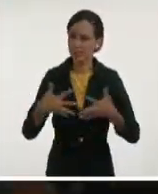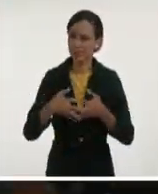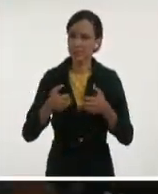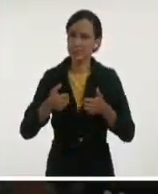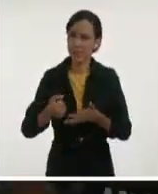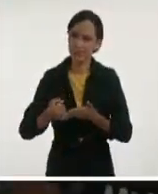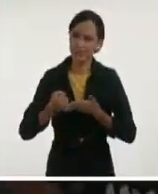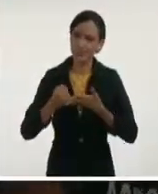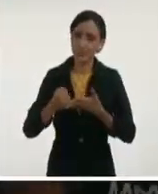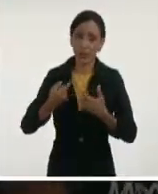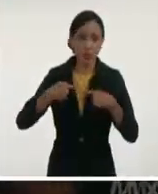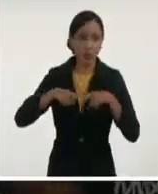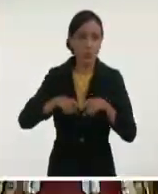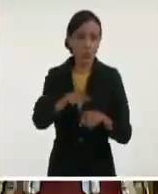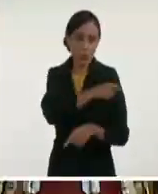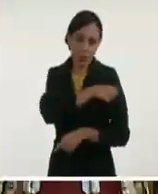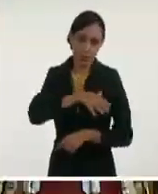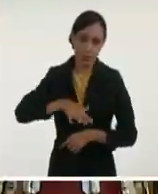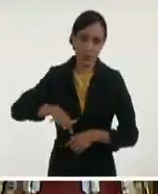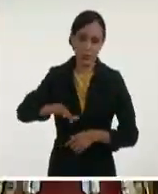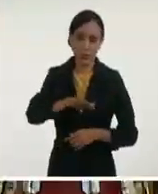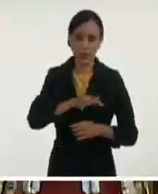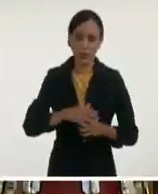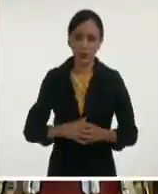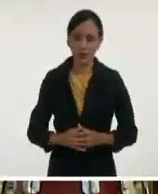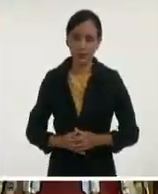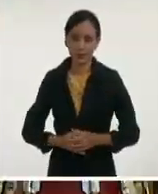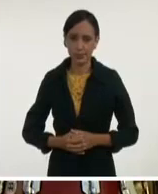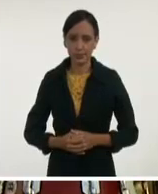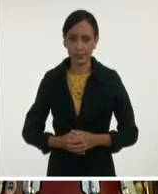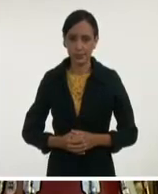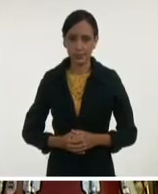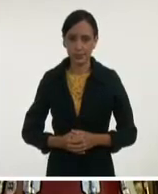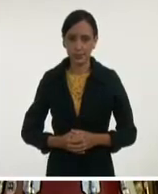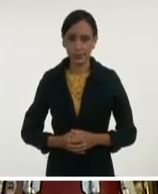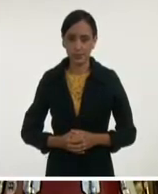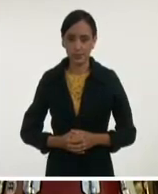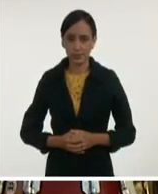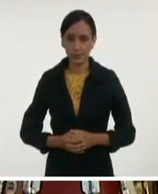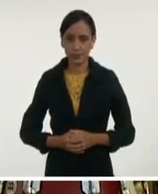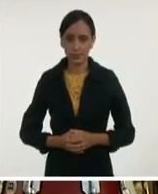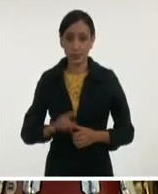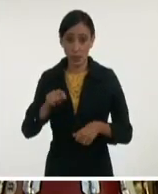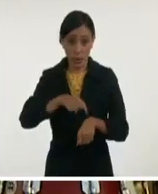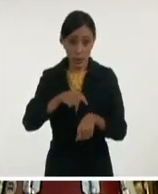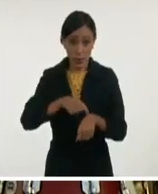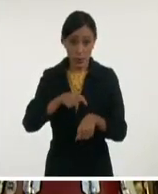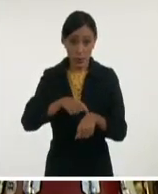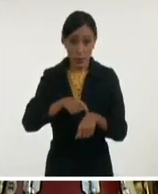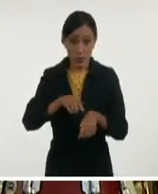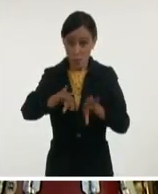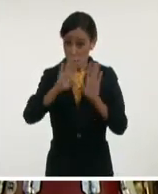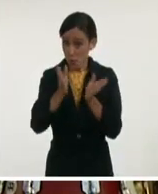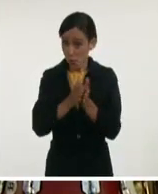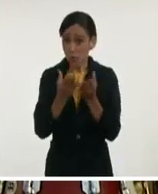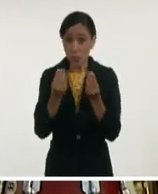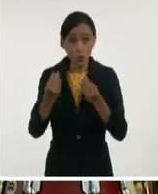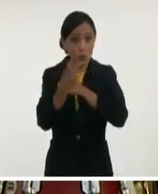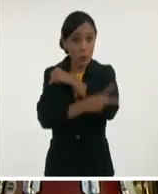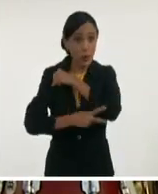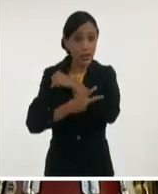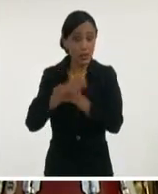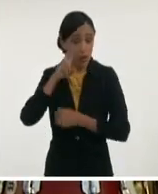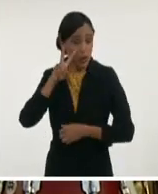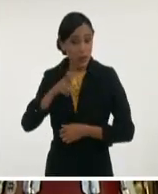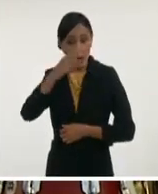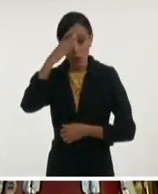y la unidad. Ahora mismo, lo que el mundo está viendo de Cuba es una mentira. A todo un pueblo levantado contra